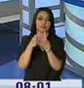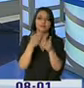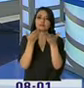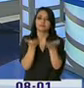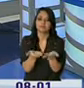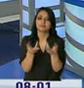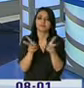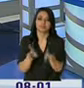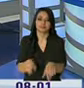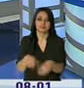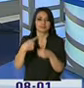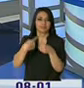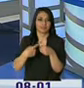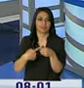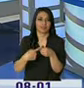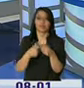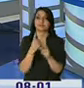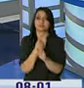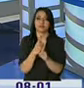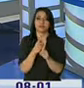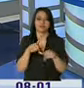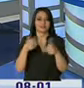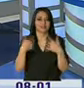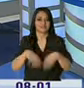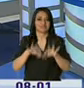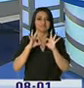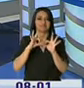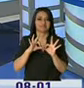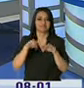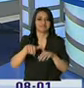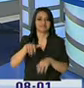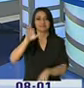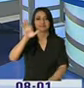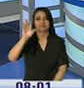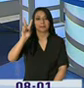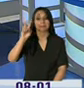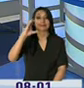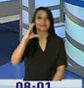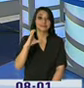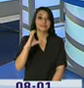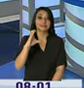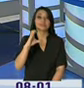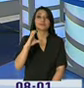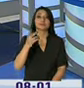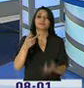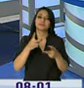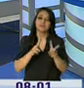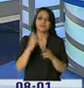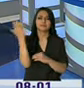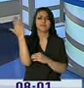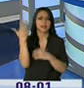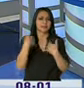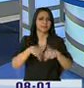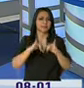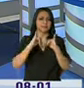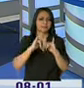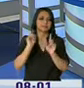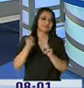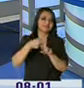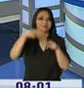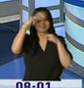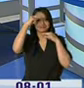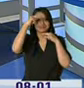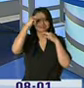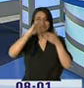la ciudad. Así que aquí está, al aire en las señales de televisión digital y las señales de televisión tradicional, el primer noticiero de la